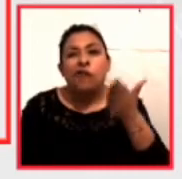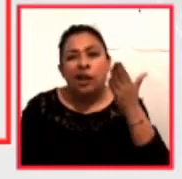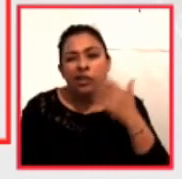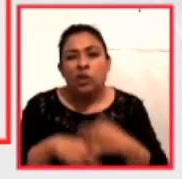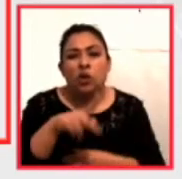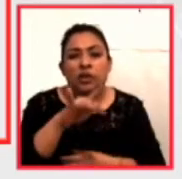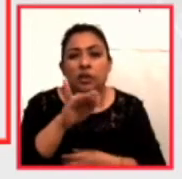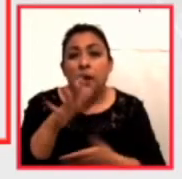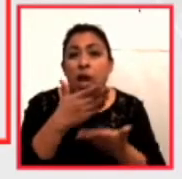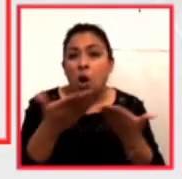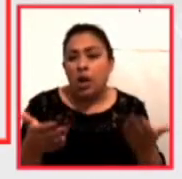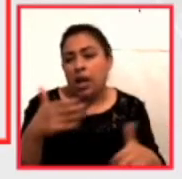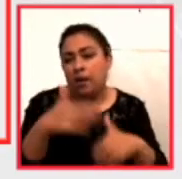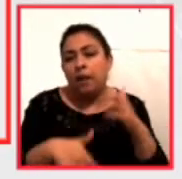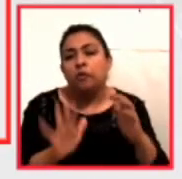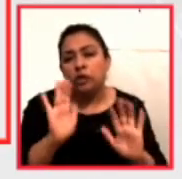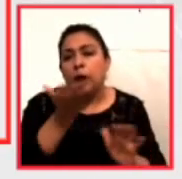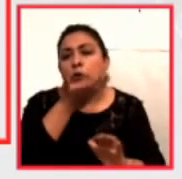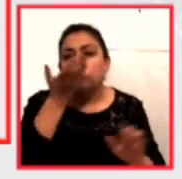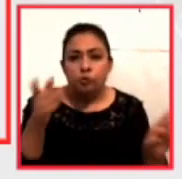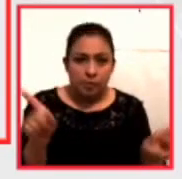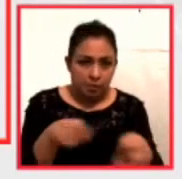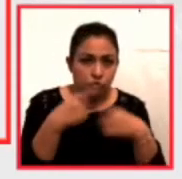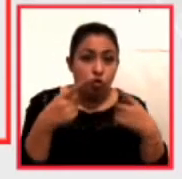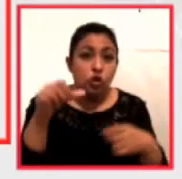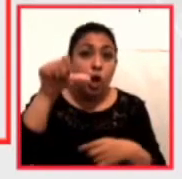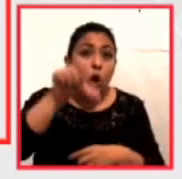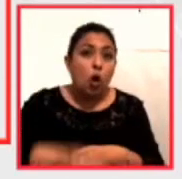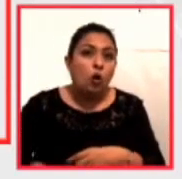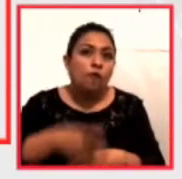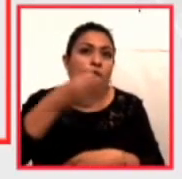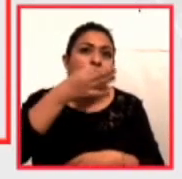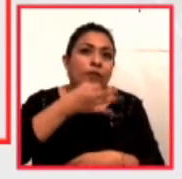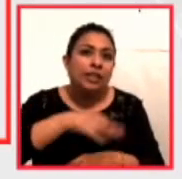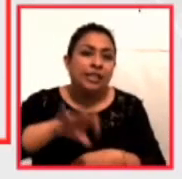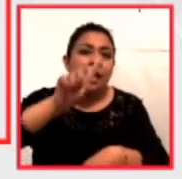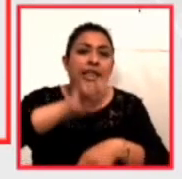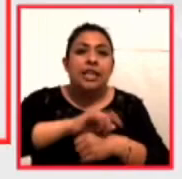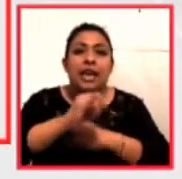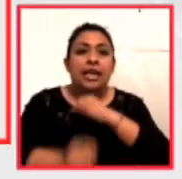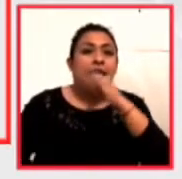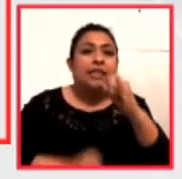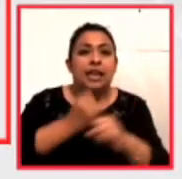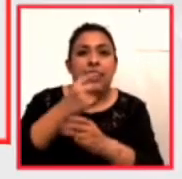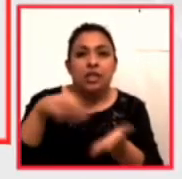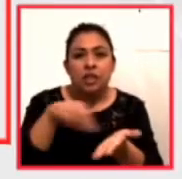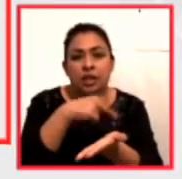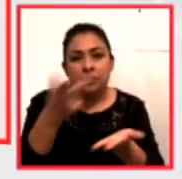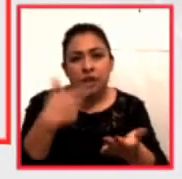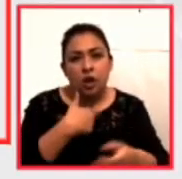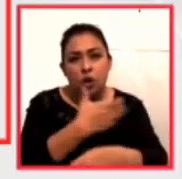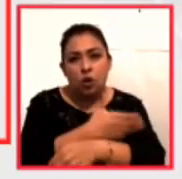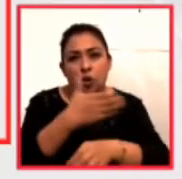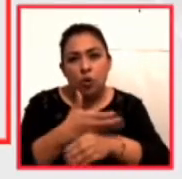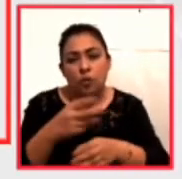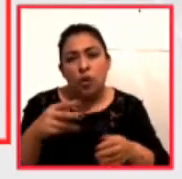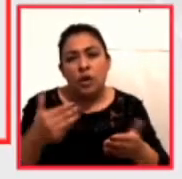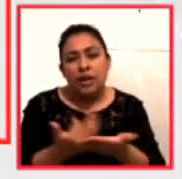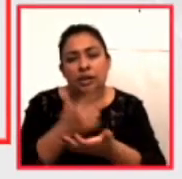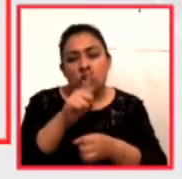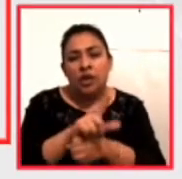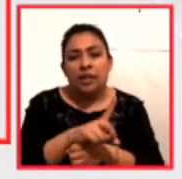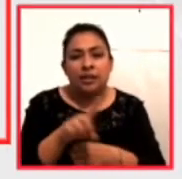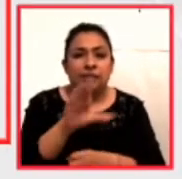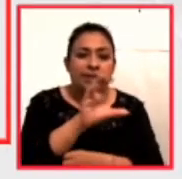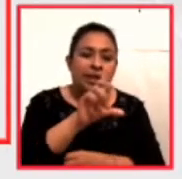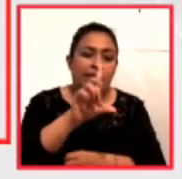Y nos vamos a despedir, como es costumbre, con música. Hoy celebrando el Día Internacional de la Danza con la Compañía Nacional de Danza. Muchas gracias.